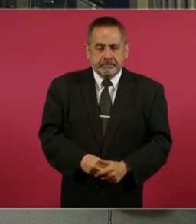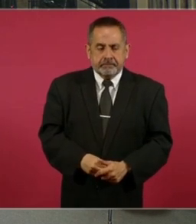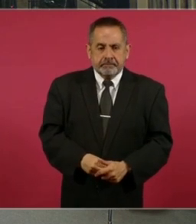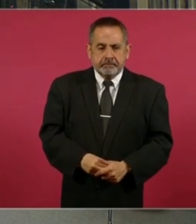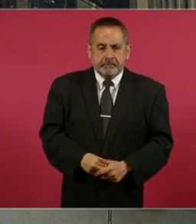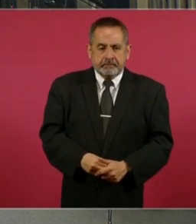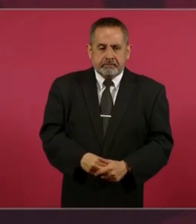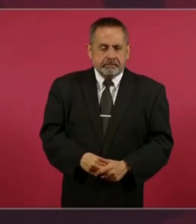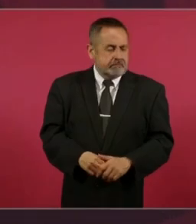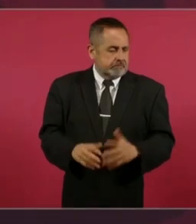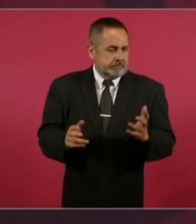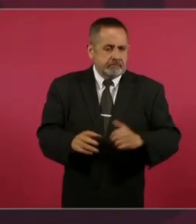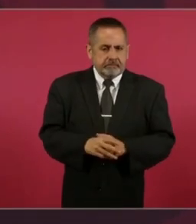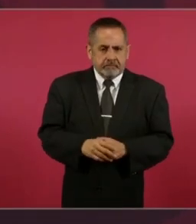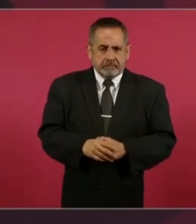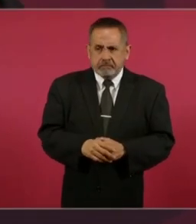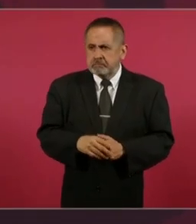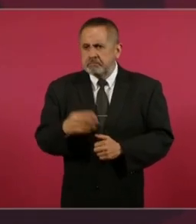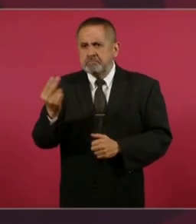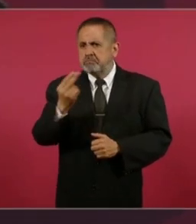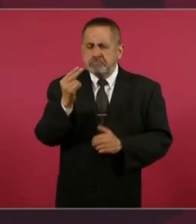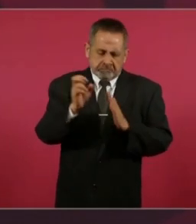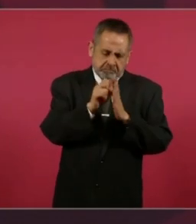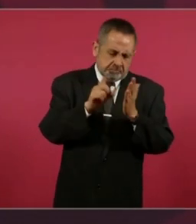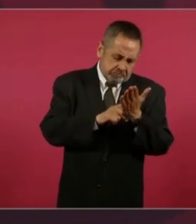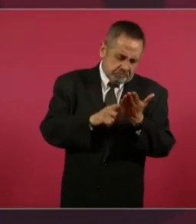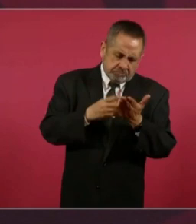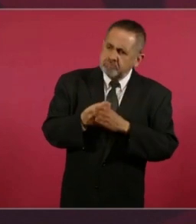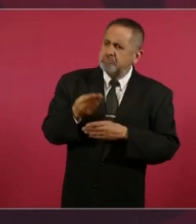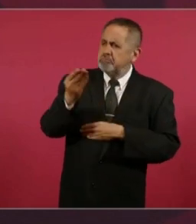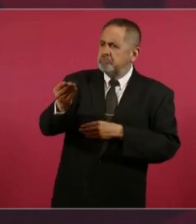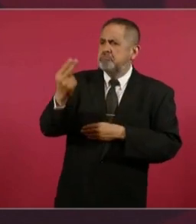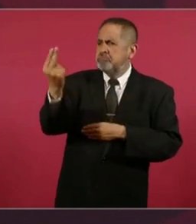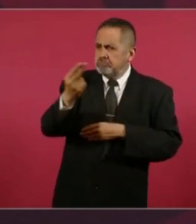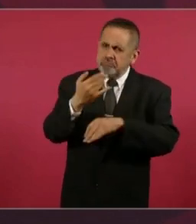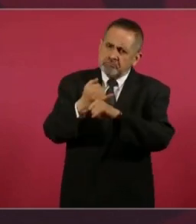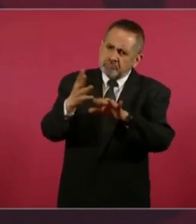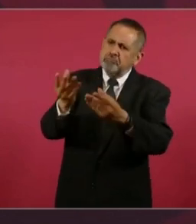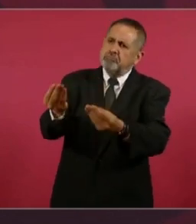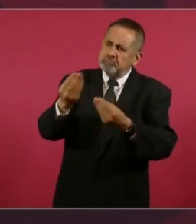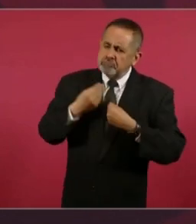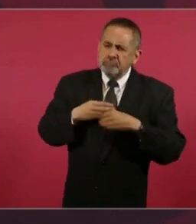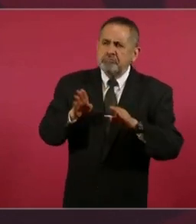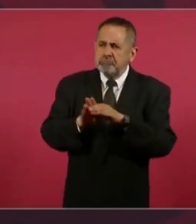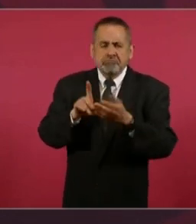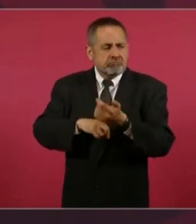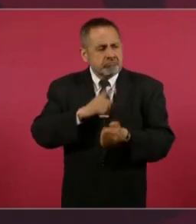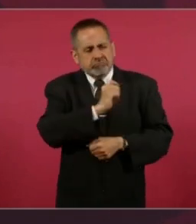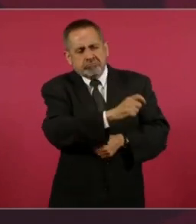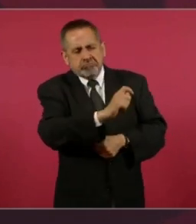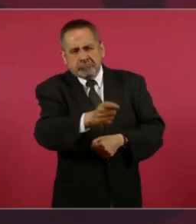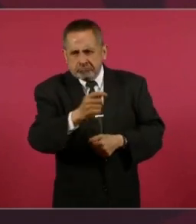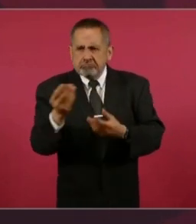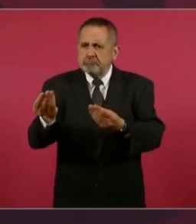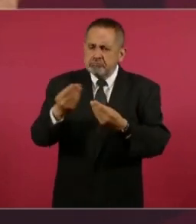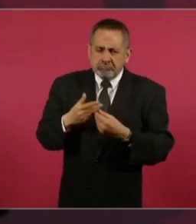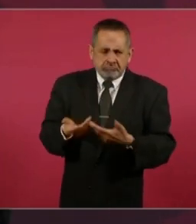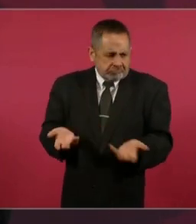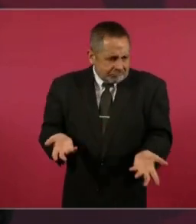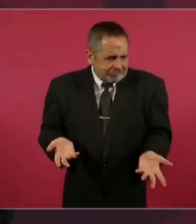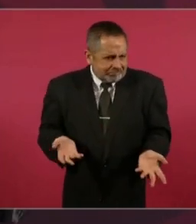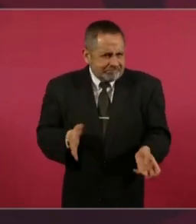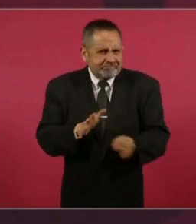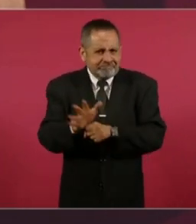república presentar una solicitud requiero que me informen Además ya